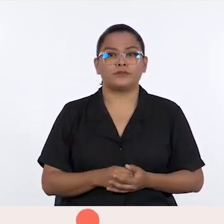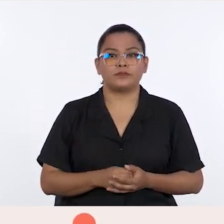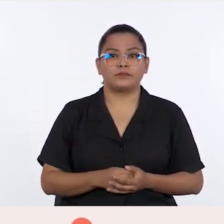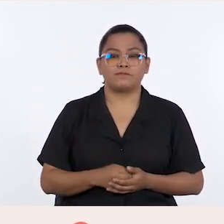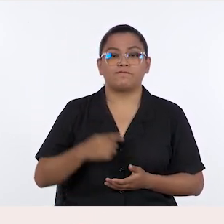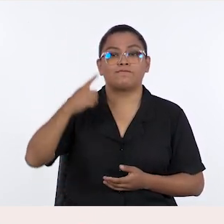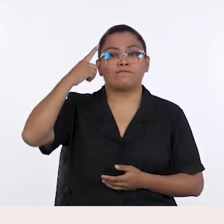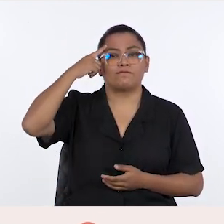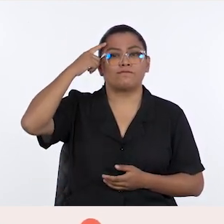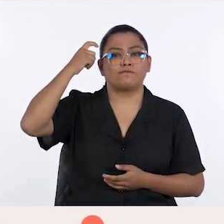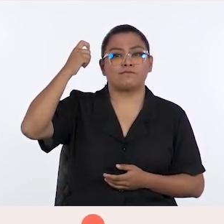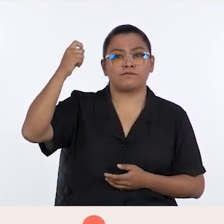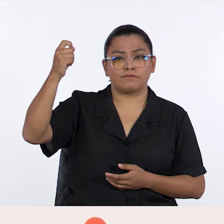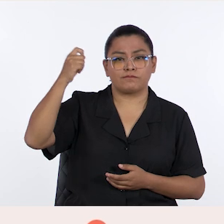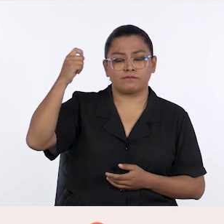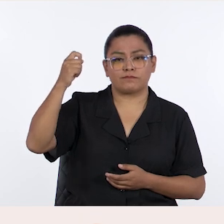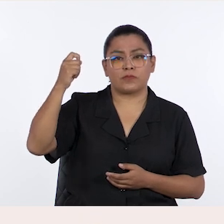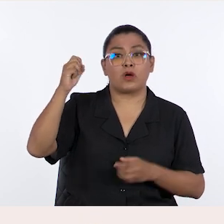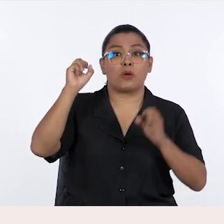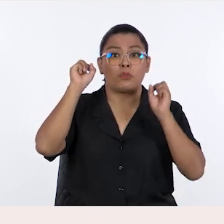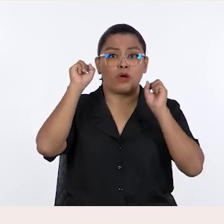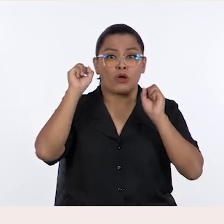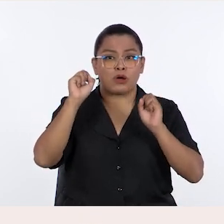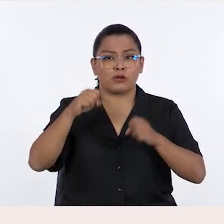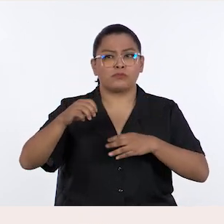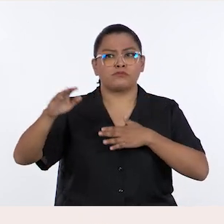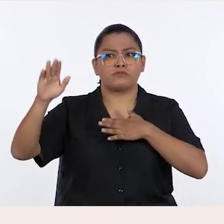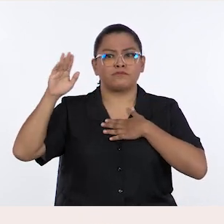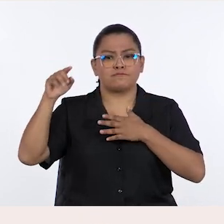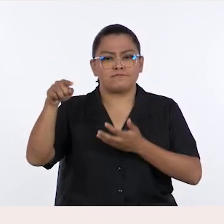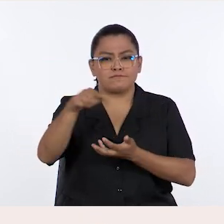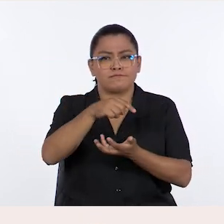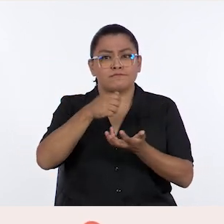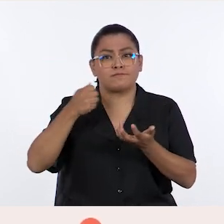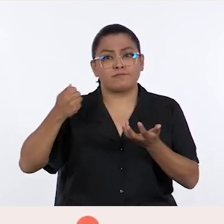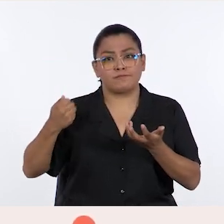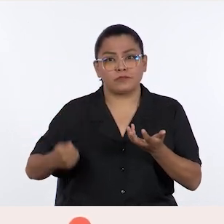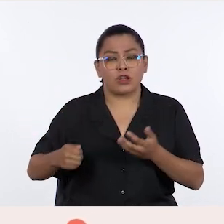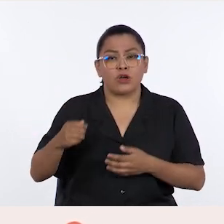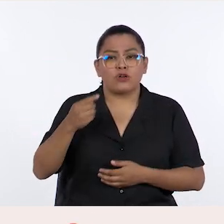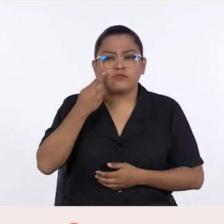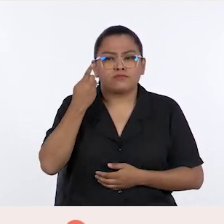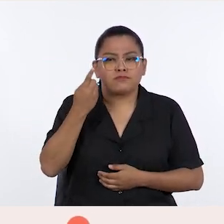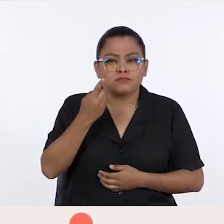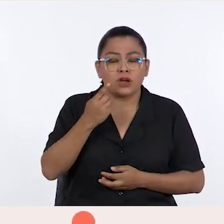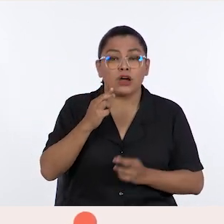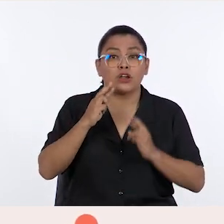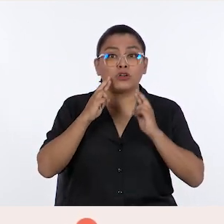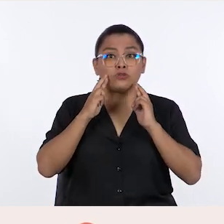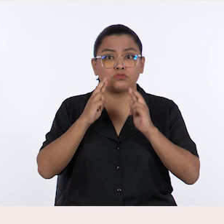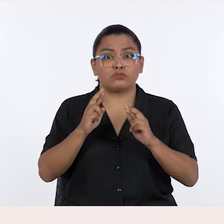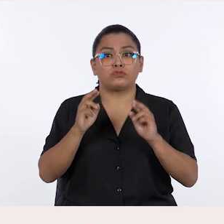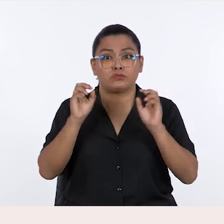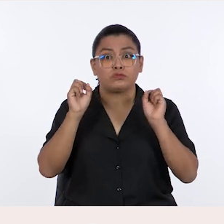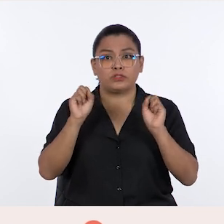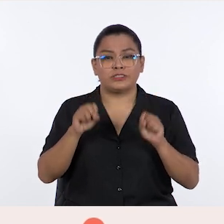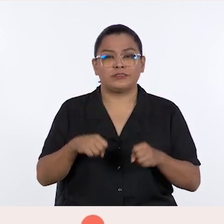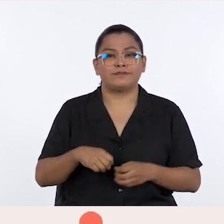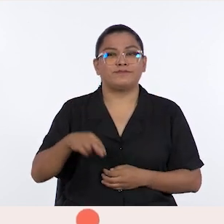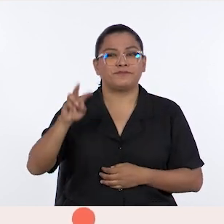1. Ser inteligentes e impactar para comprometer a los estudiantes en la búsqueda de las respuestas